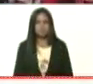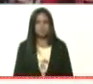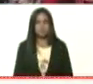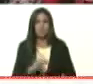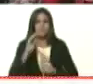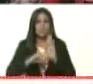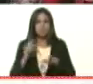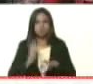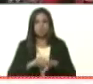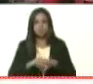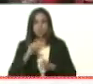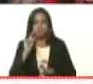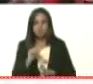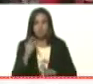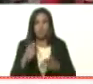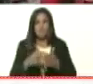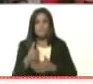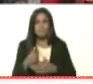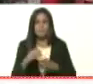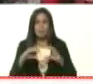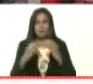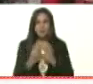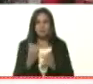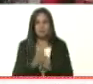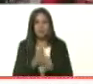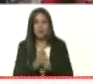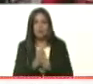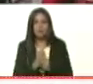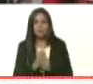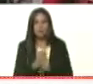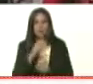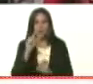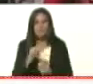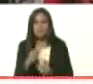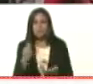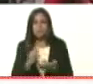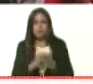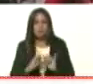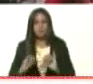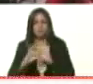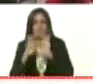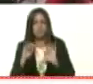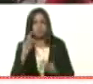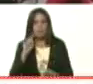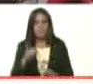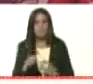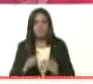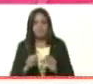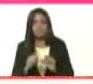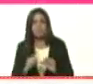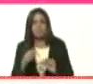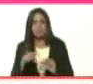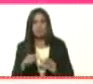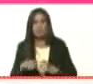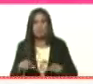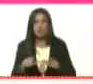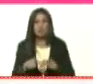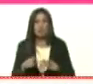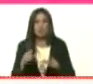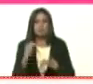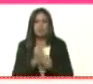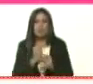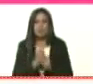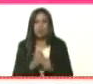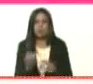menor tiempo, con la clase trabajadora y con menos recursos, porque están ahí metidos nuestros trabajadores de